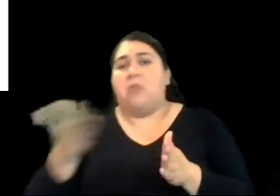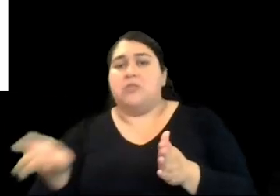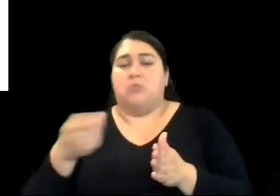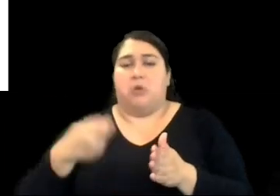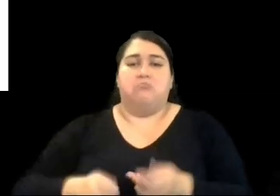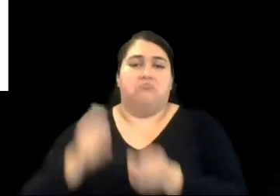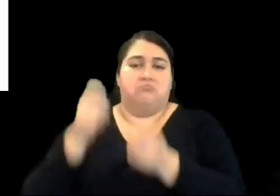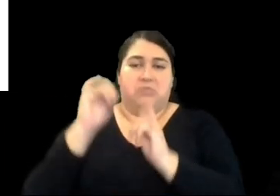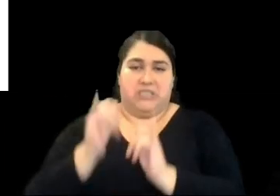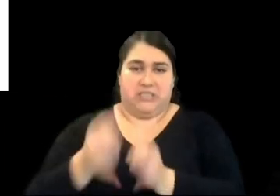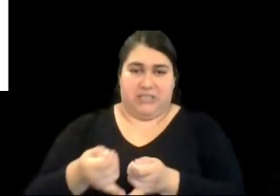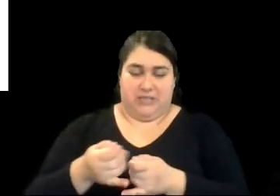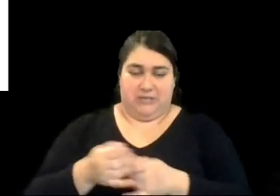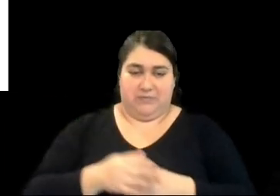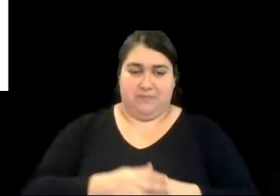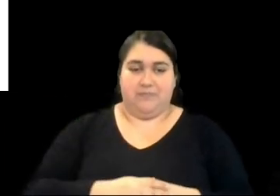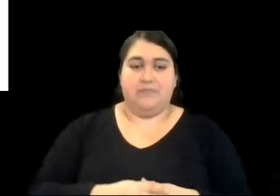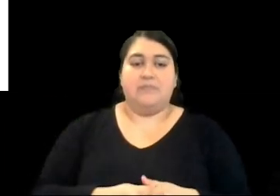La caducidad